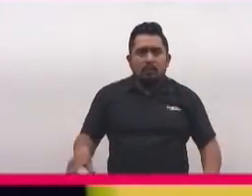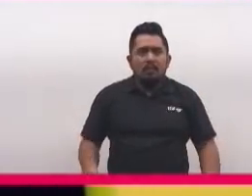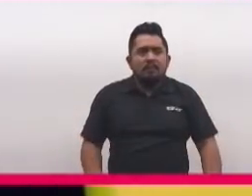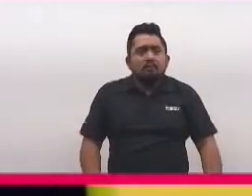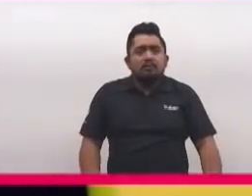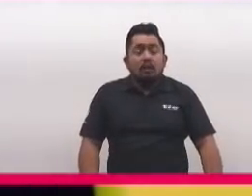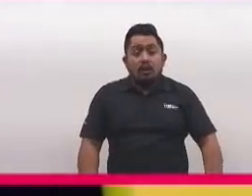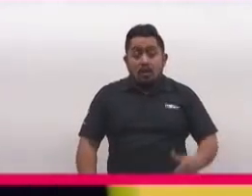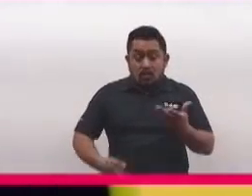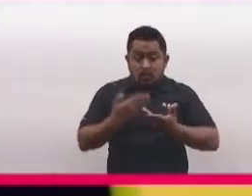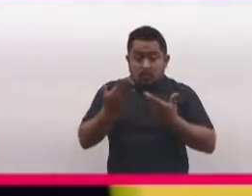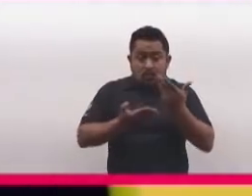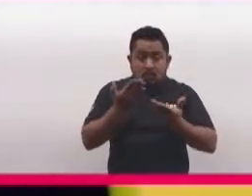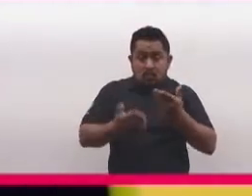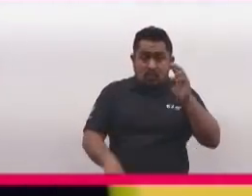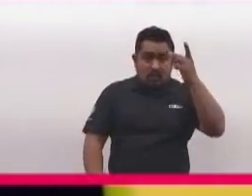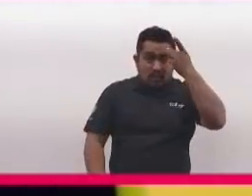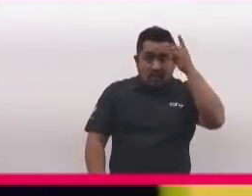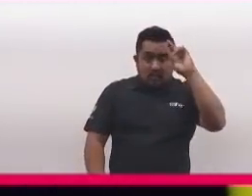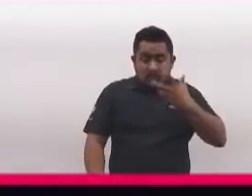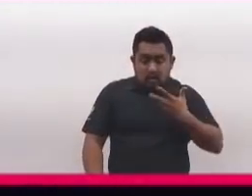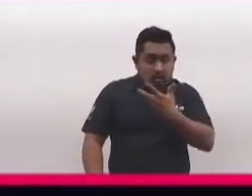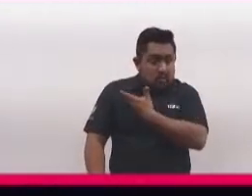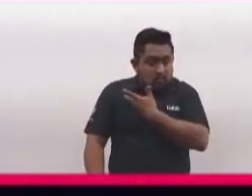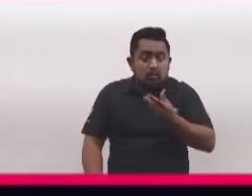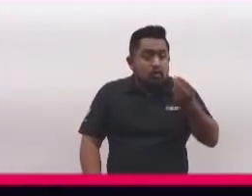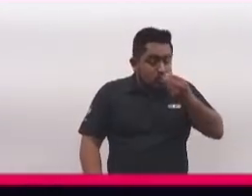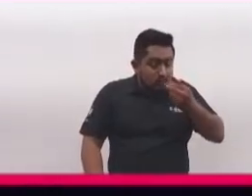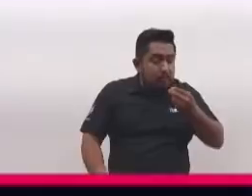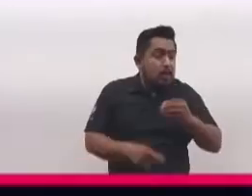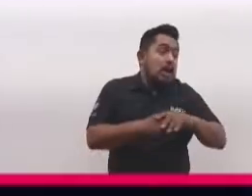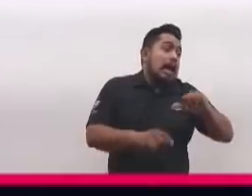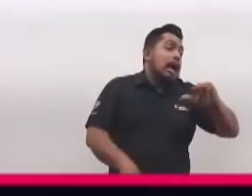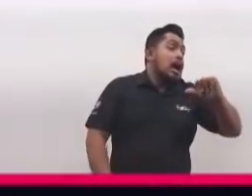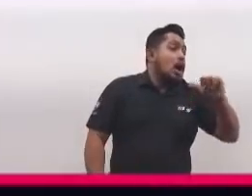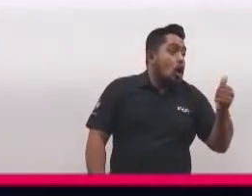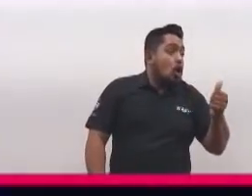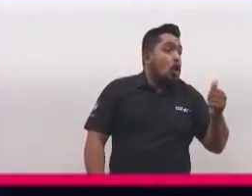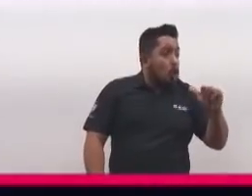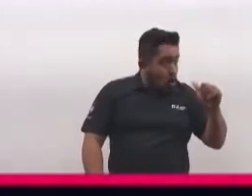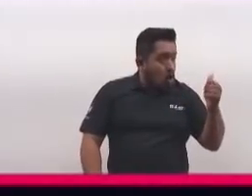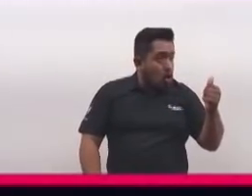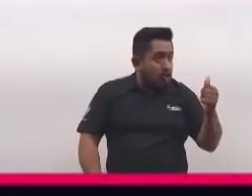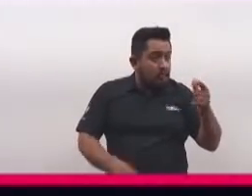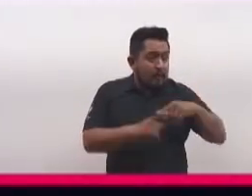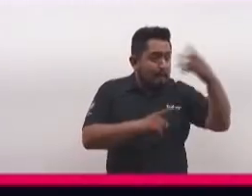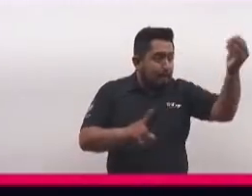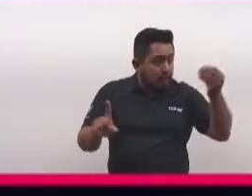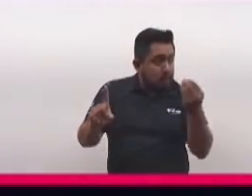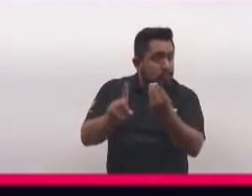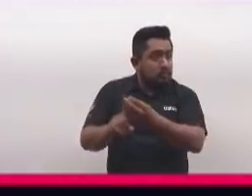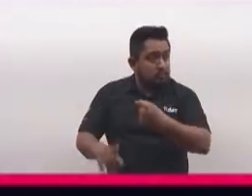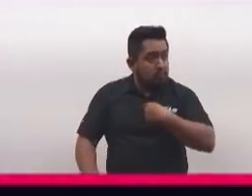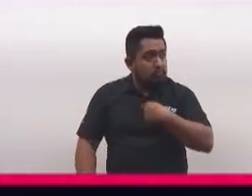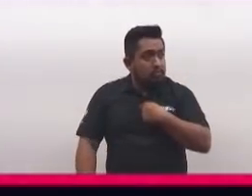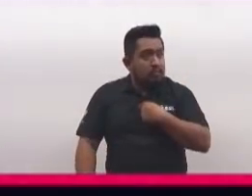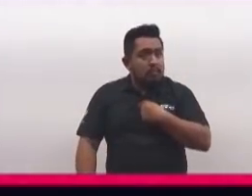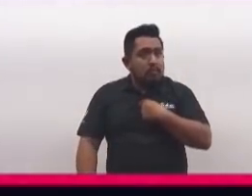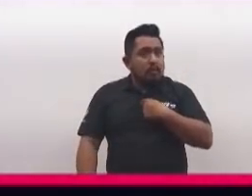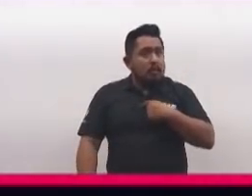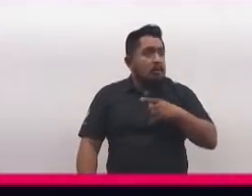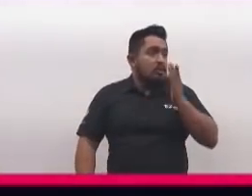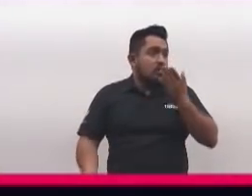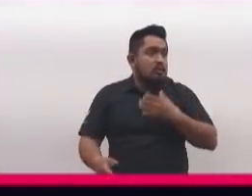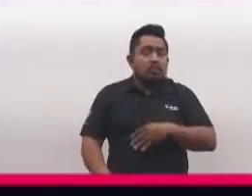la buena obra es que cuando usted se siente a comer pide un plato de comida y diga voy a llevar un plato para la próxima persona que me puede encontrar